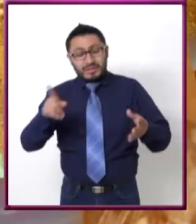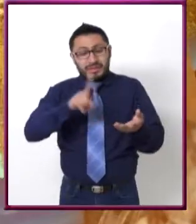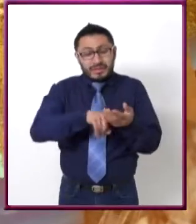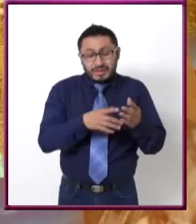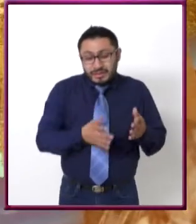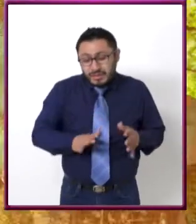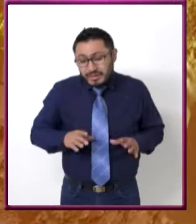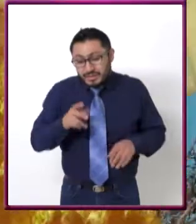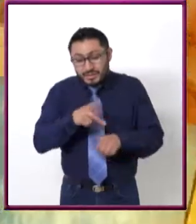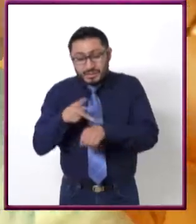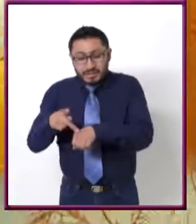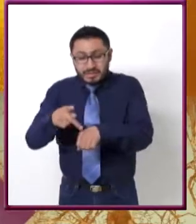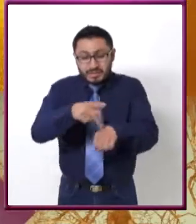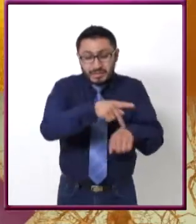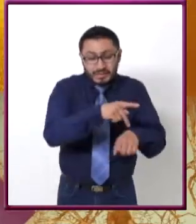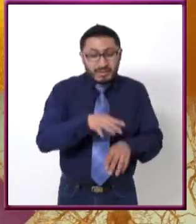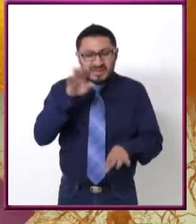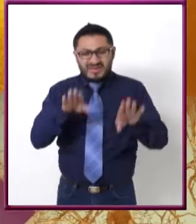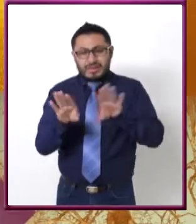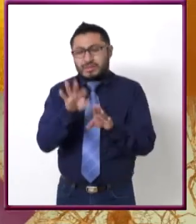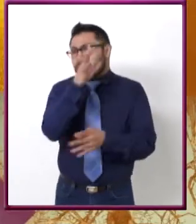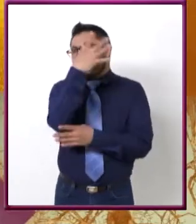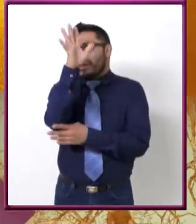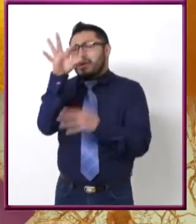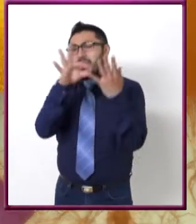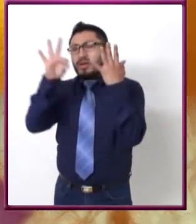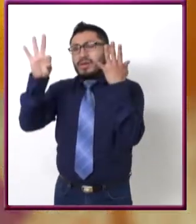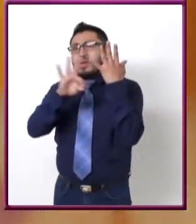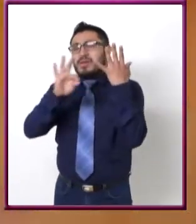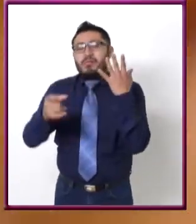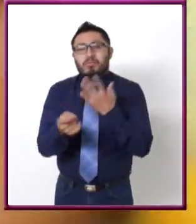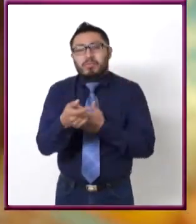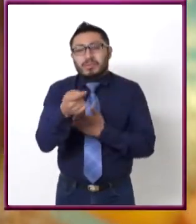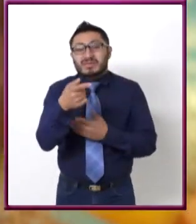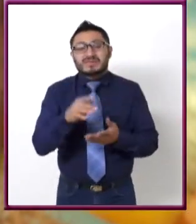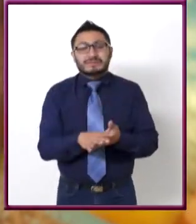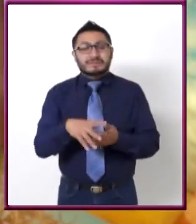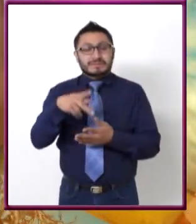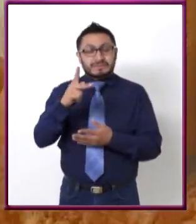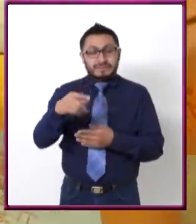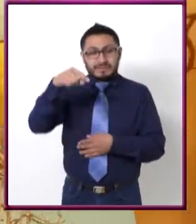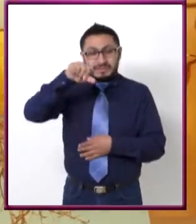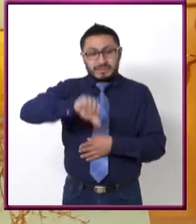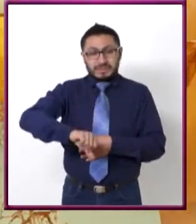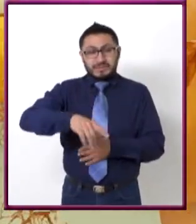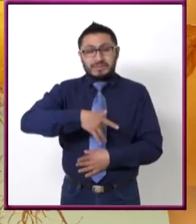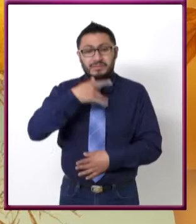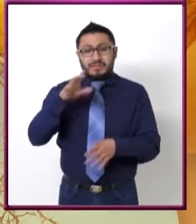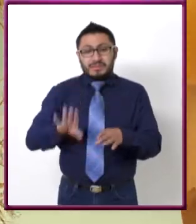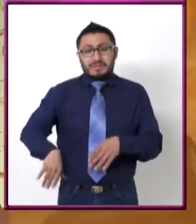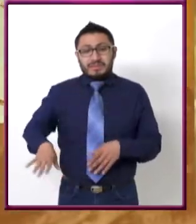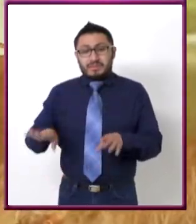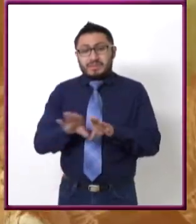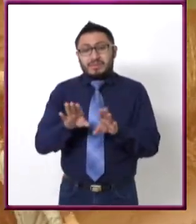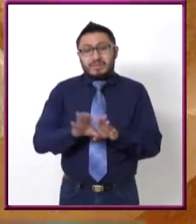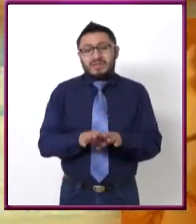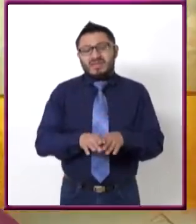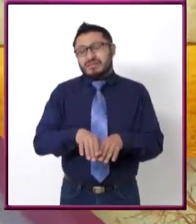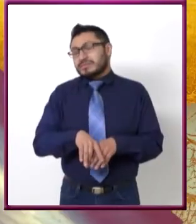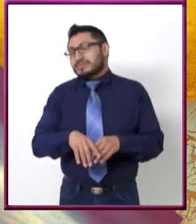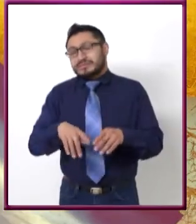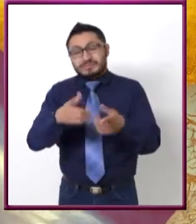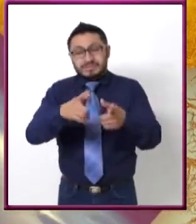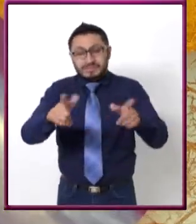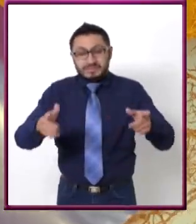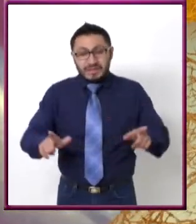entre rocas y otras veces un árbol con las últimas hojas. Pero hoy me siento apenas como laguna